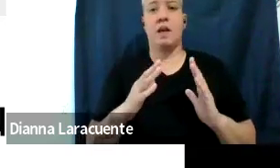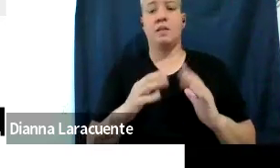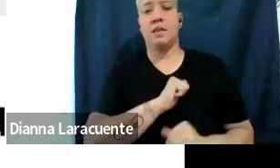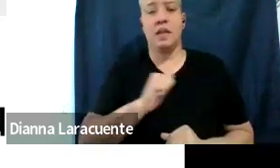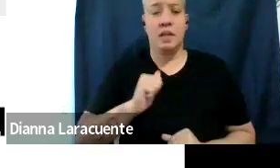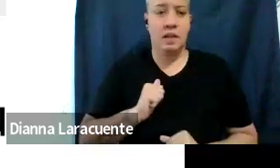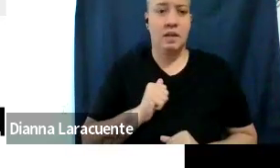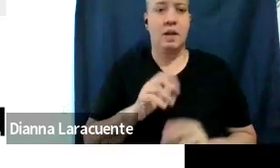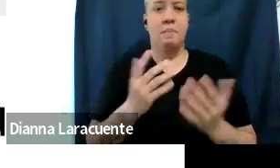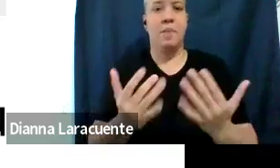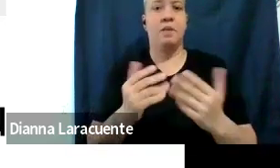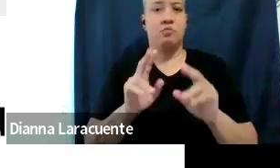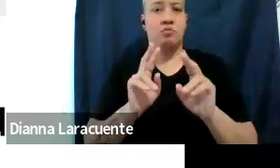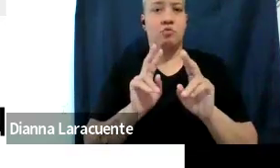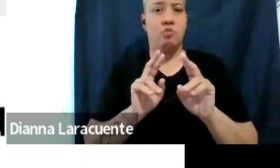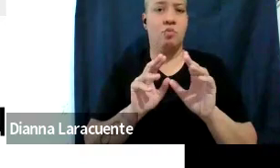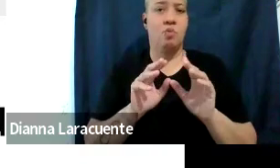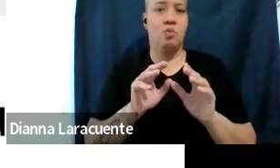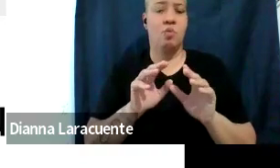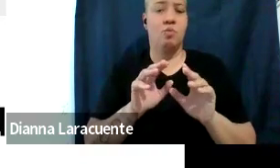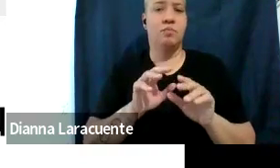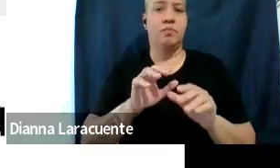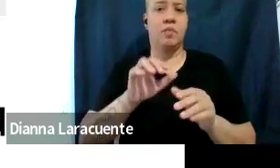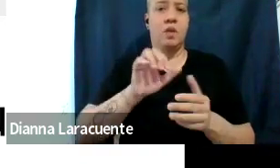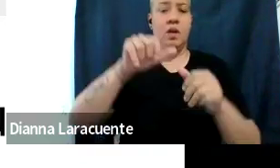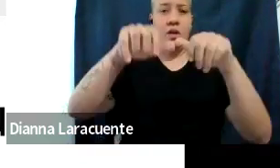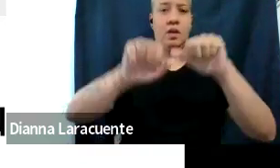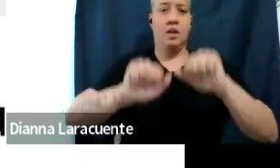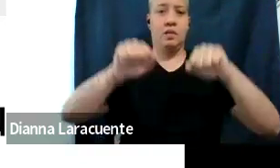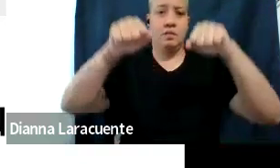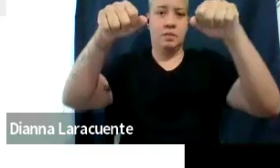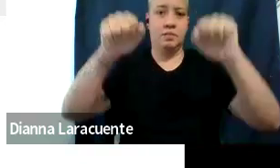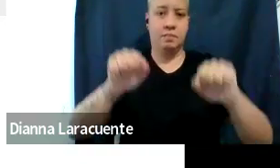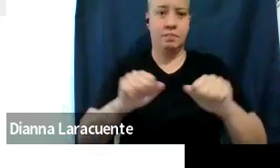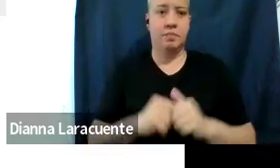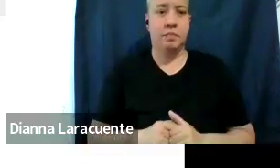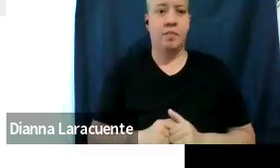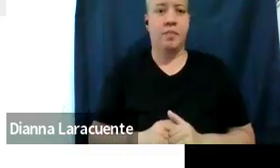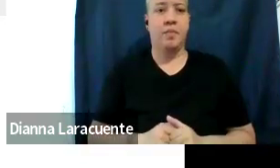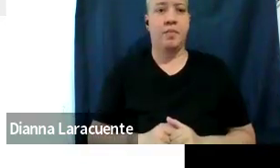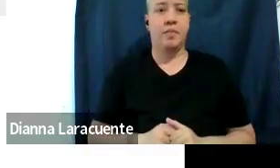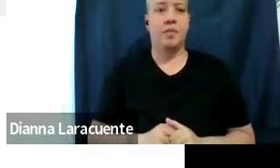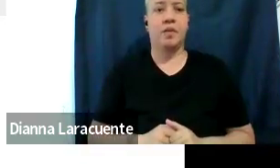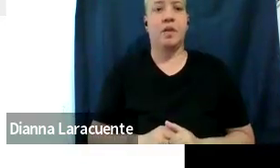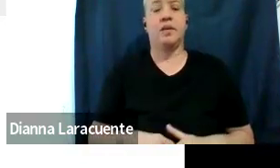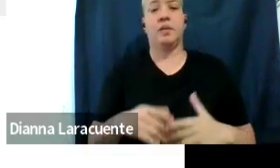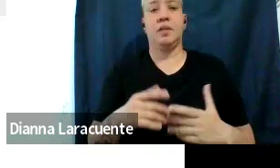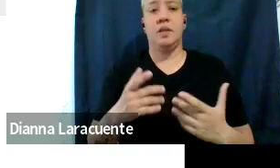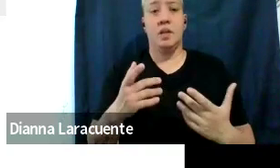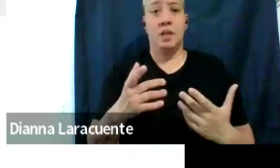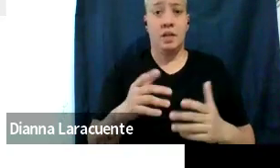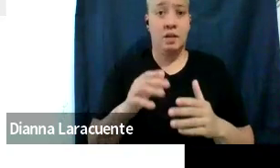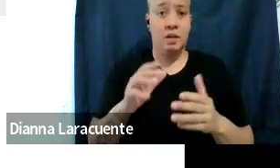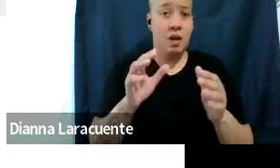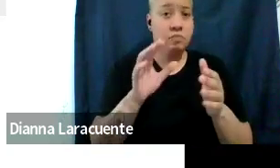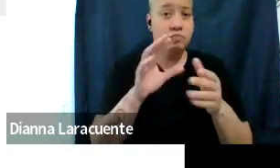O ya estaba allí y sigue. La crónica de sus funerales son un noticiero apalabrado. Aquí van